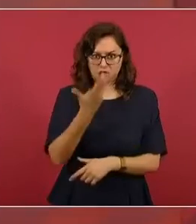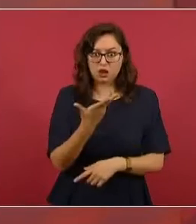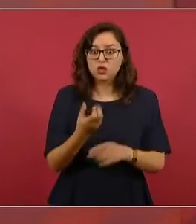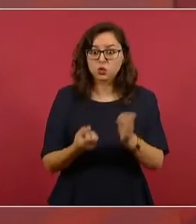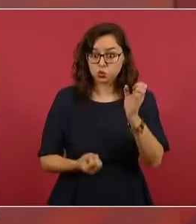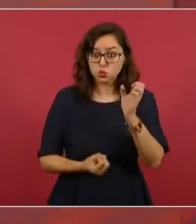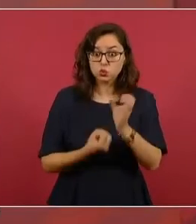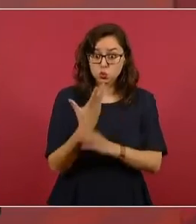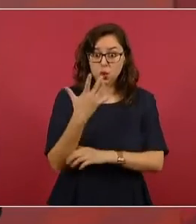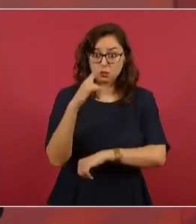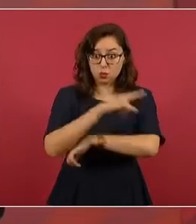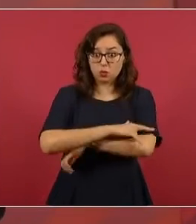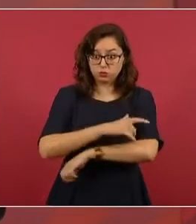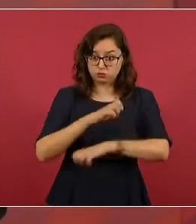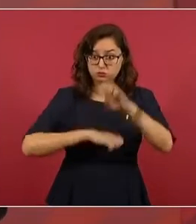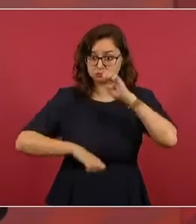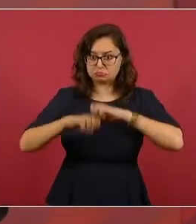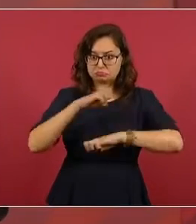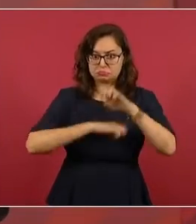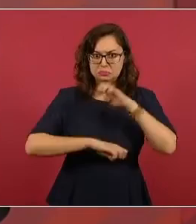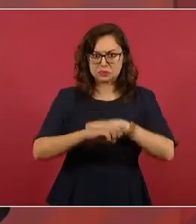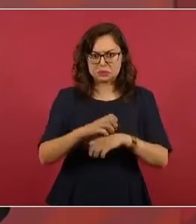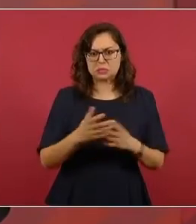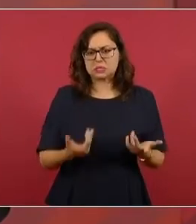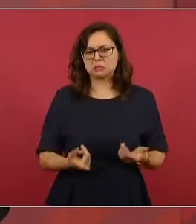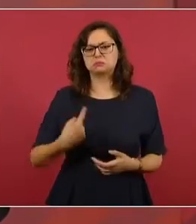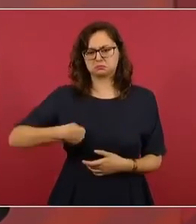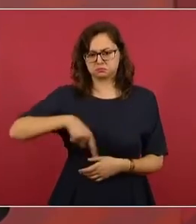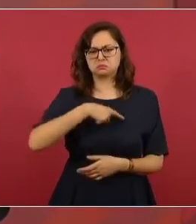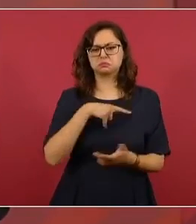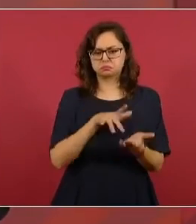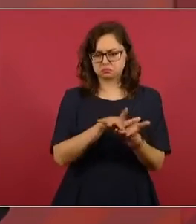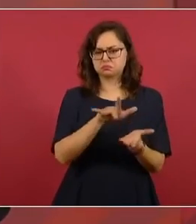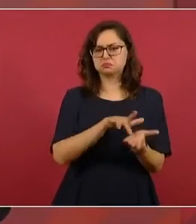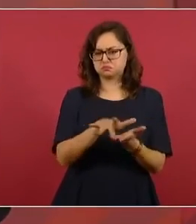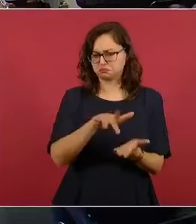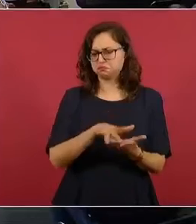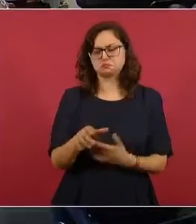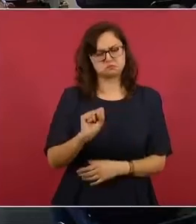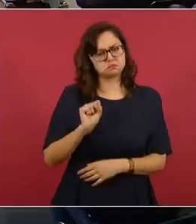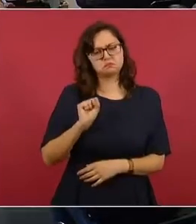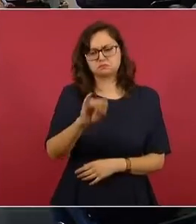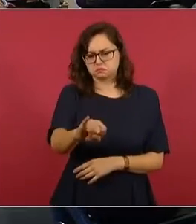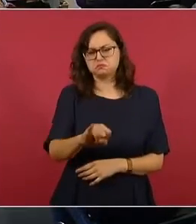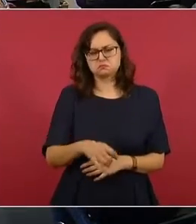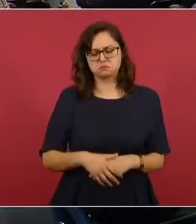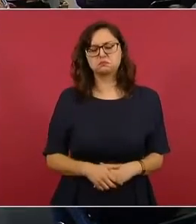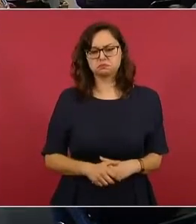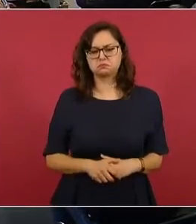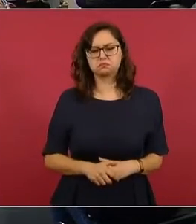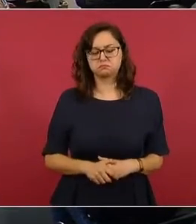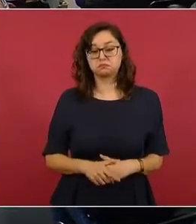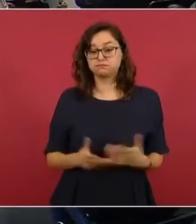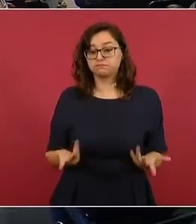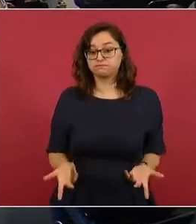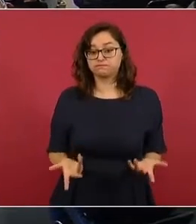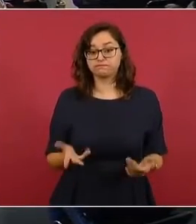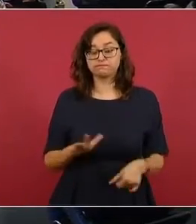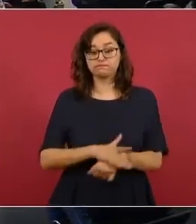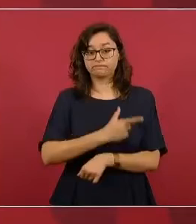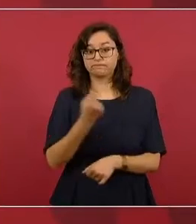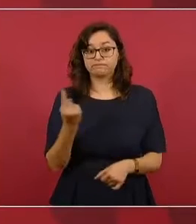nuevas líneas aéreas, porque hay muchos